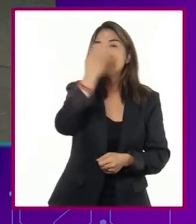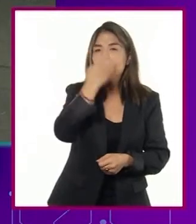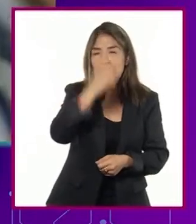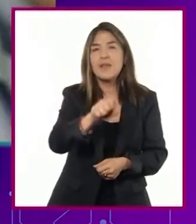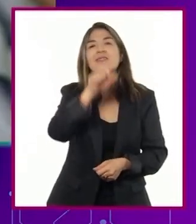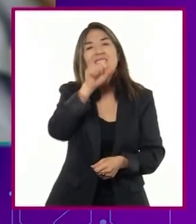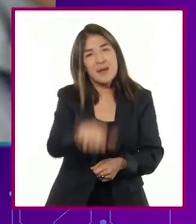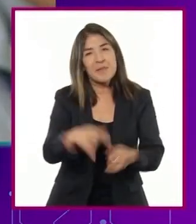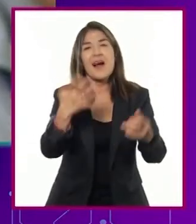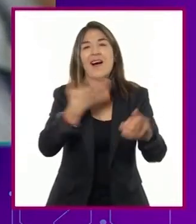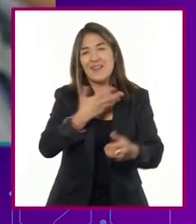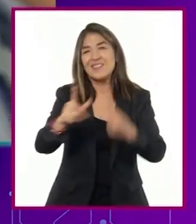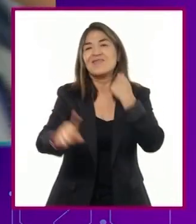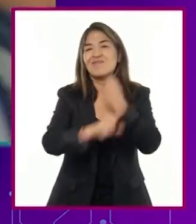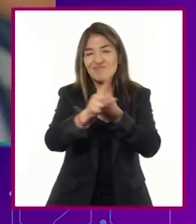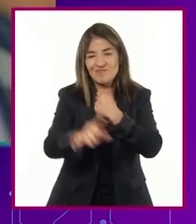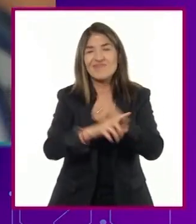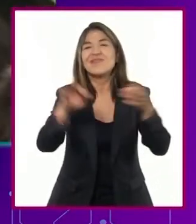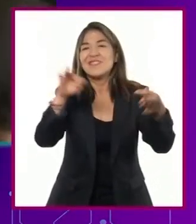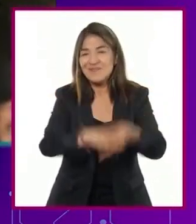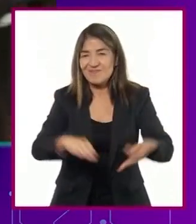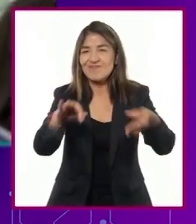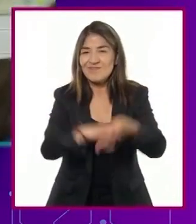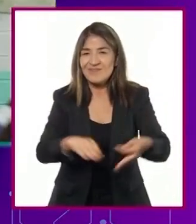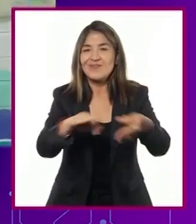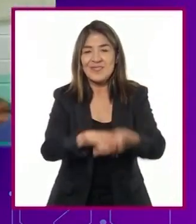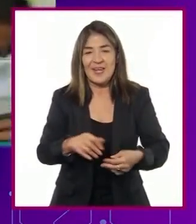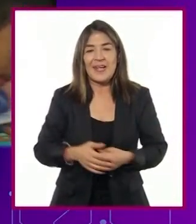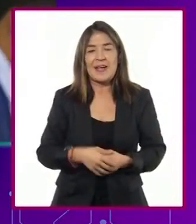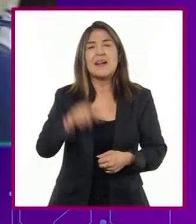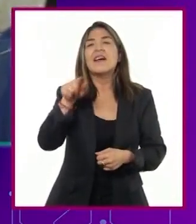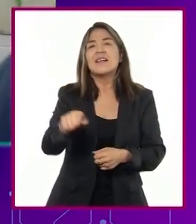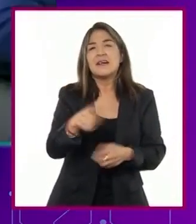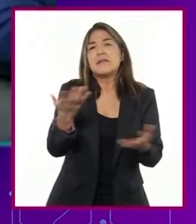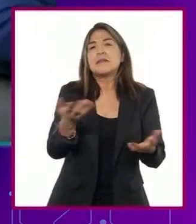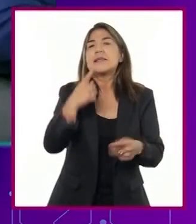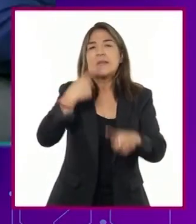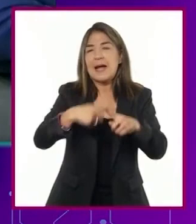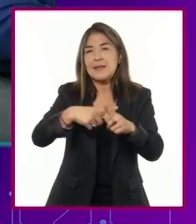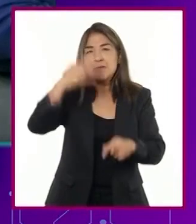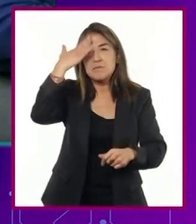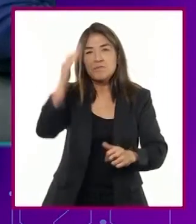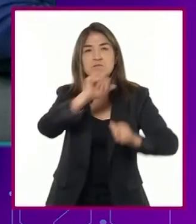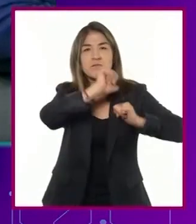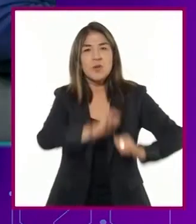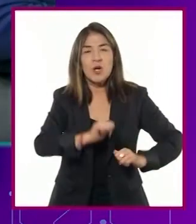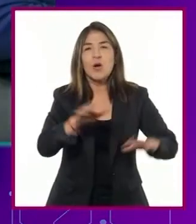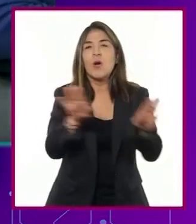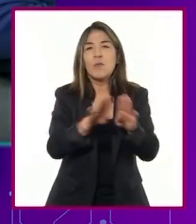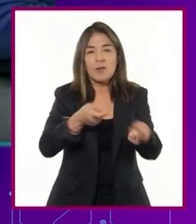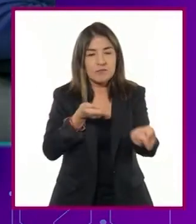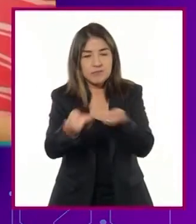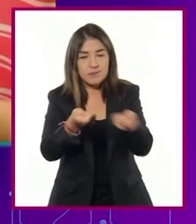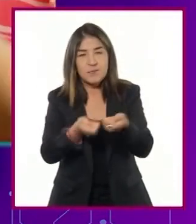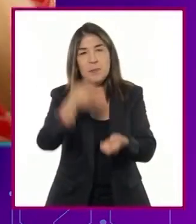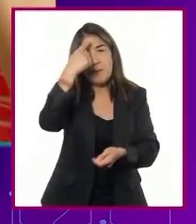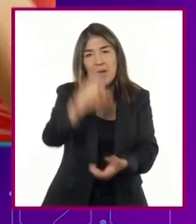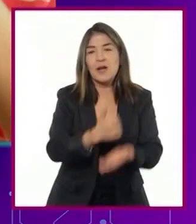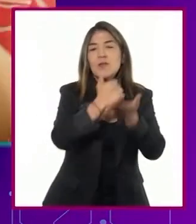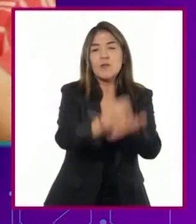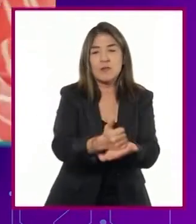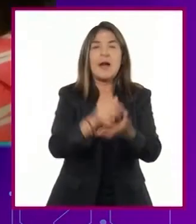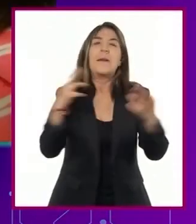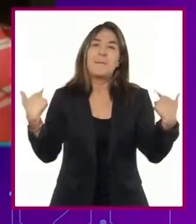con frecuencia se presentan conflictos. En él, las figuras de autoridad que realizan la mediación y el arbitraje son